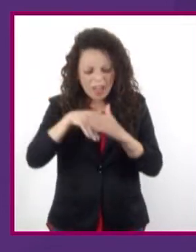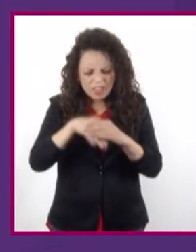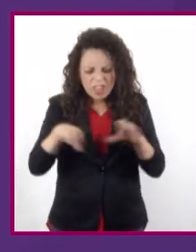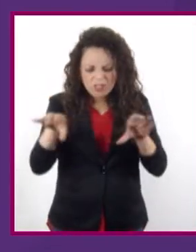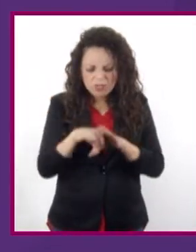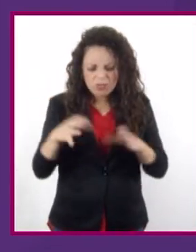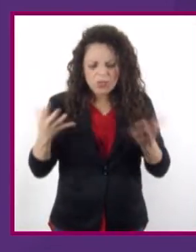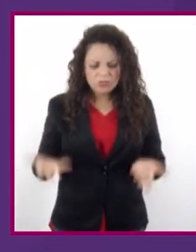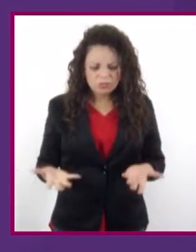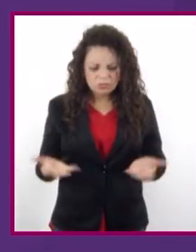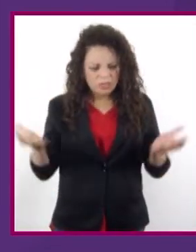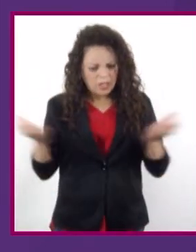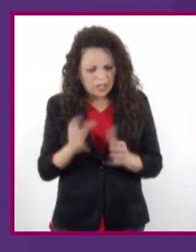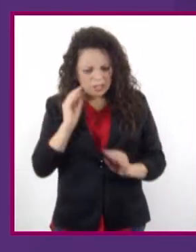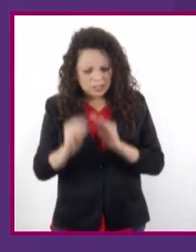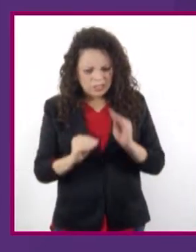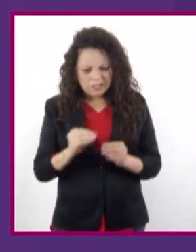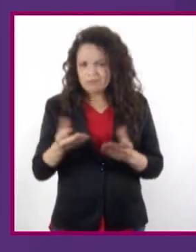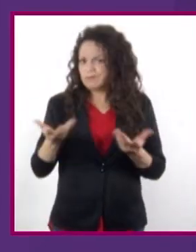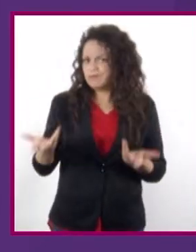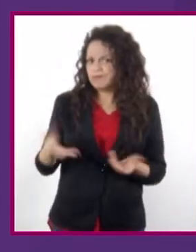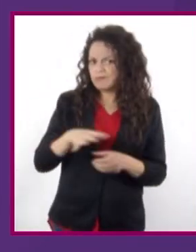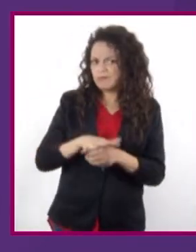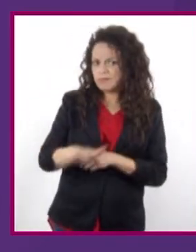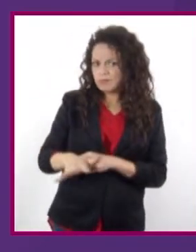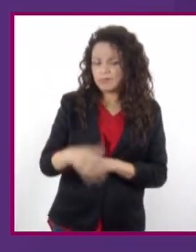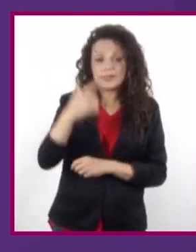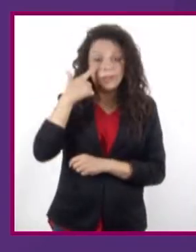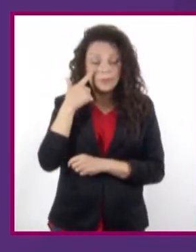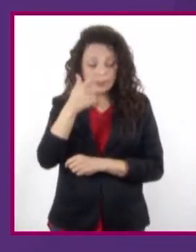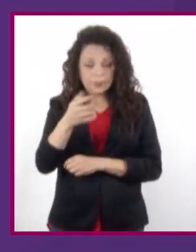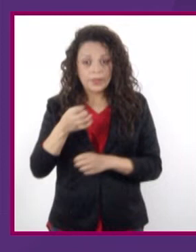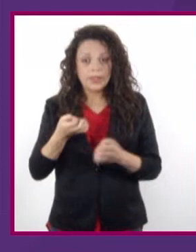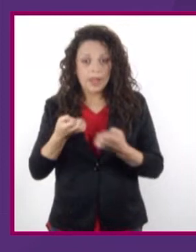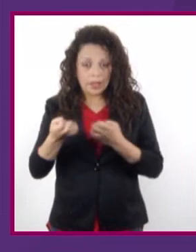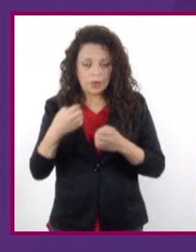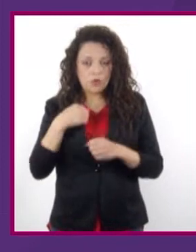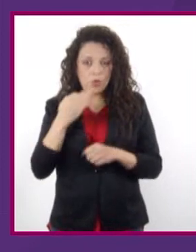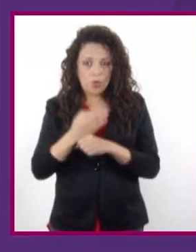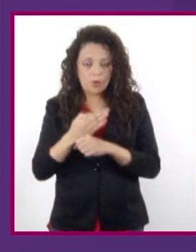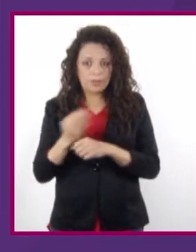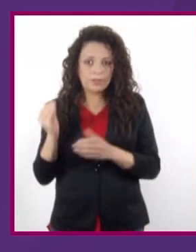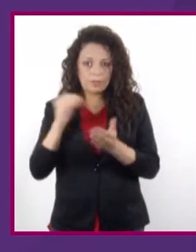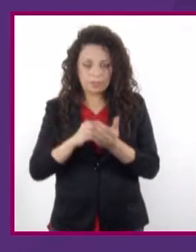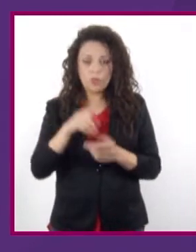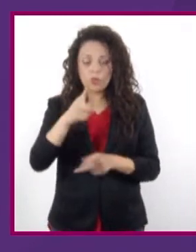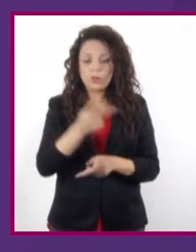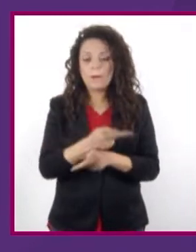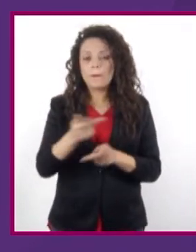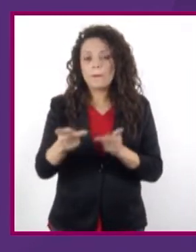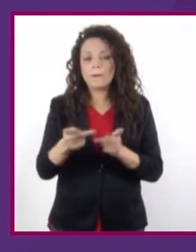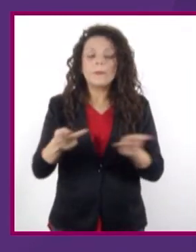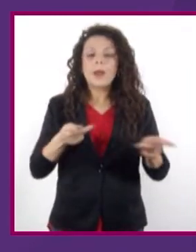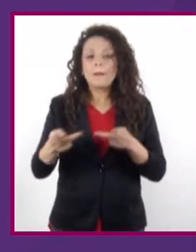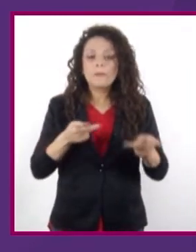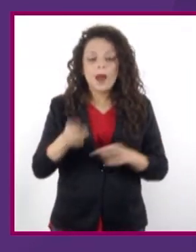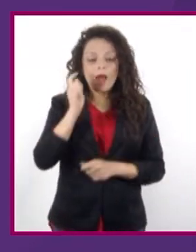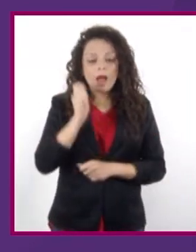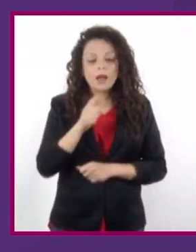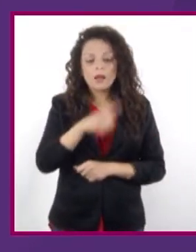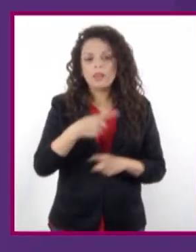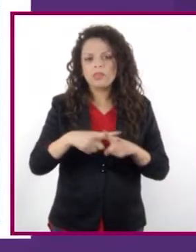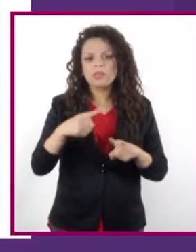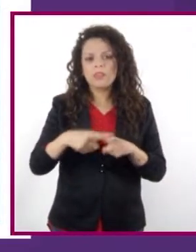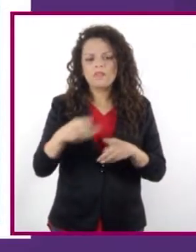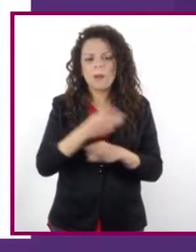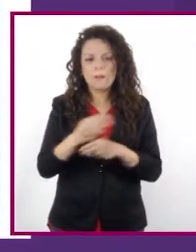ensamblado o armado. Les propongo un ejercicio. Preparen diferentes objetos que tengan en casa y tomen la medida de estos con la ayuda